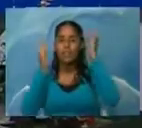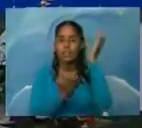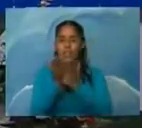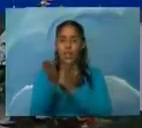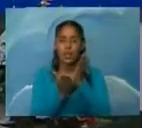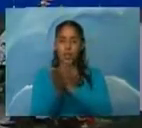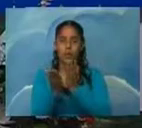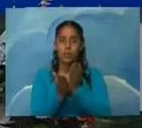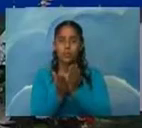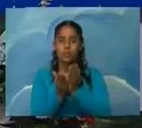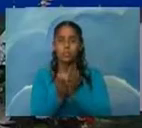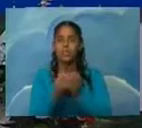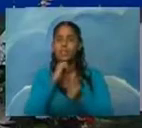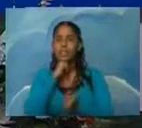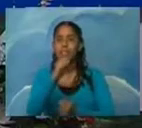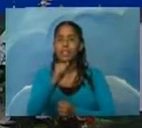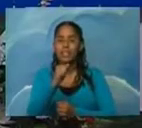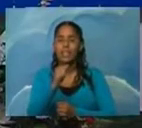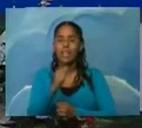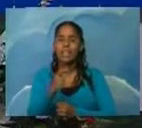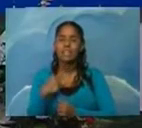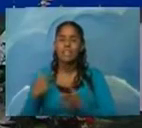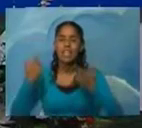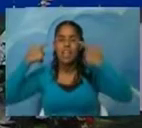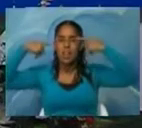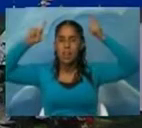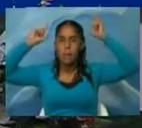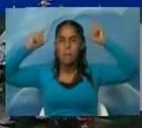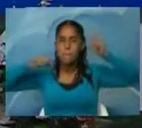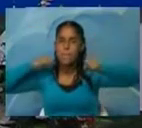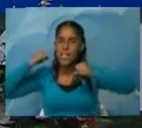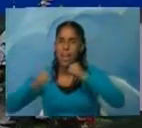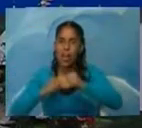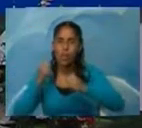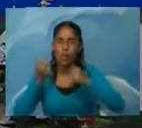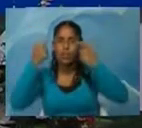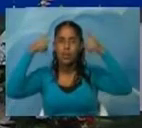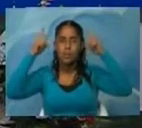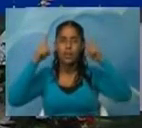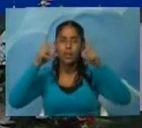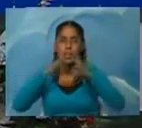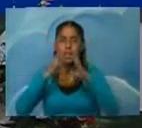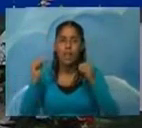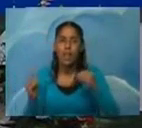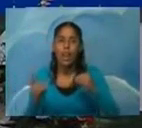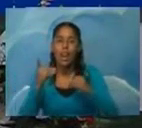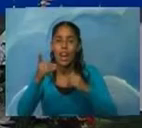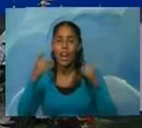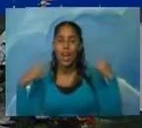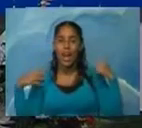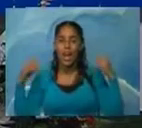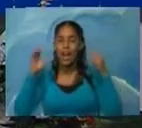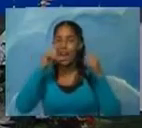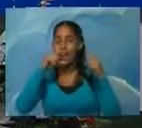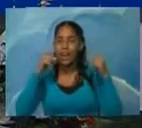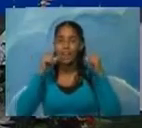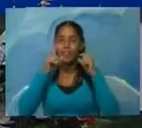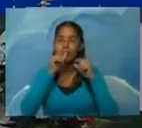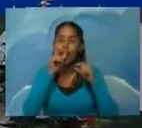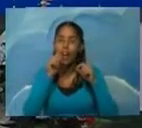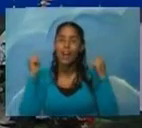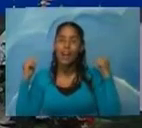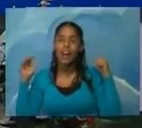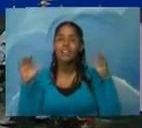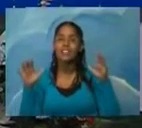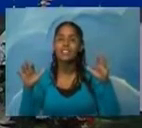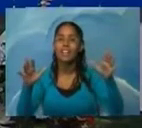El ciervo es el venado. Ese es el ciervo. La gacela. Conocí la